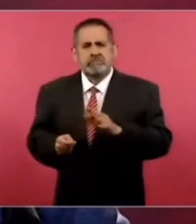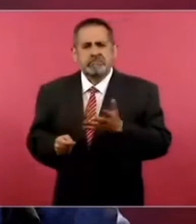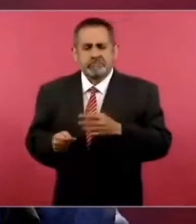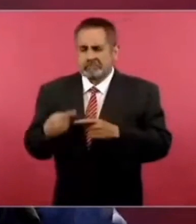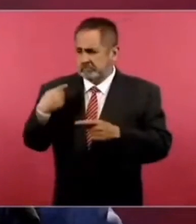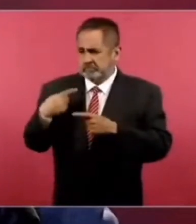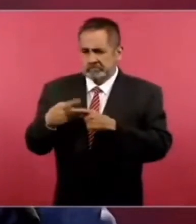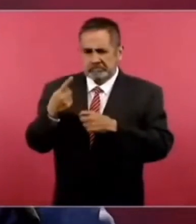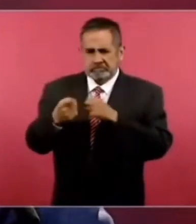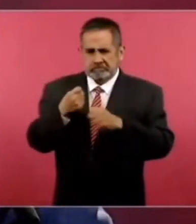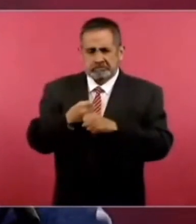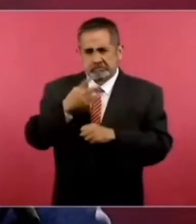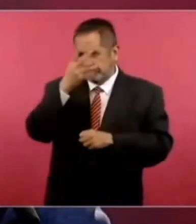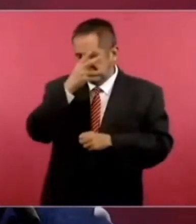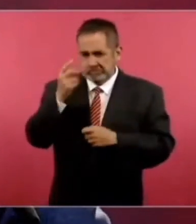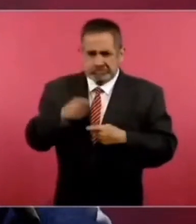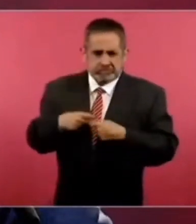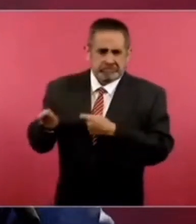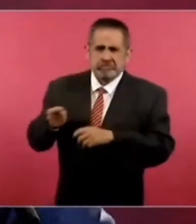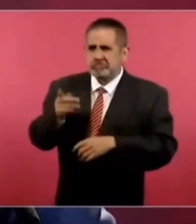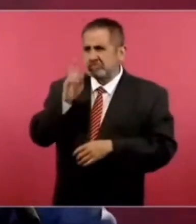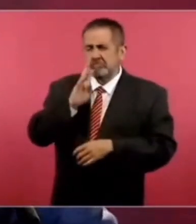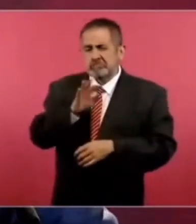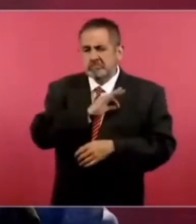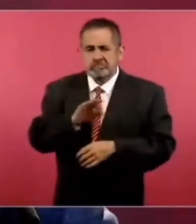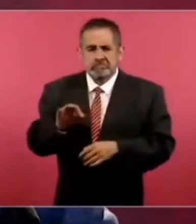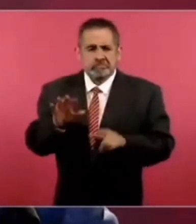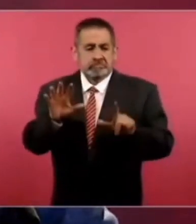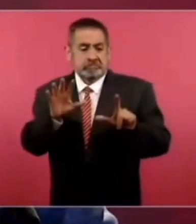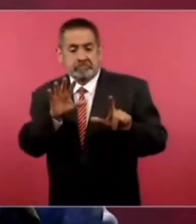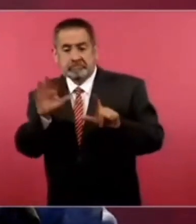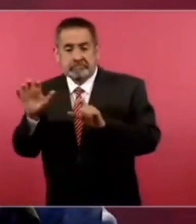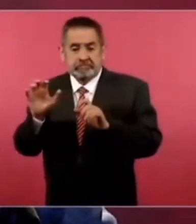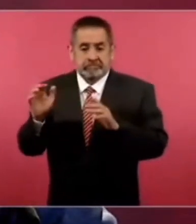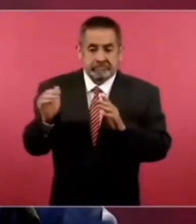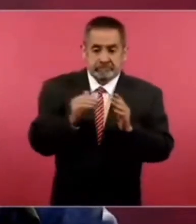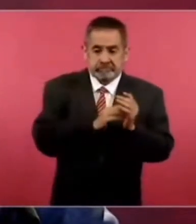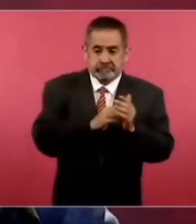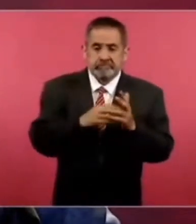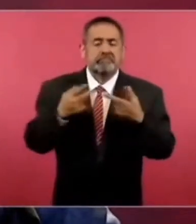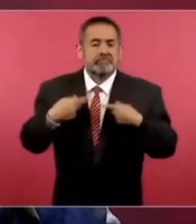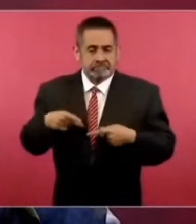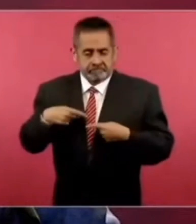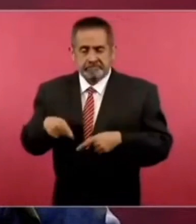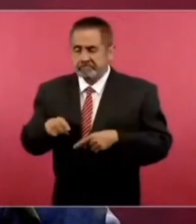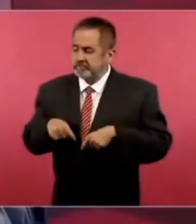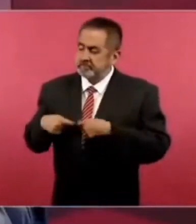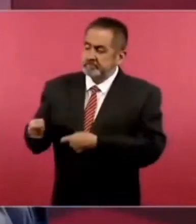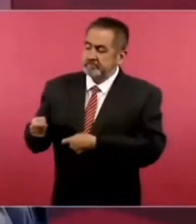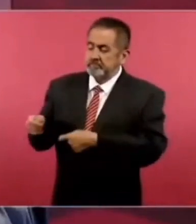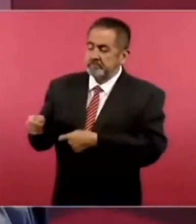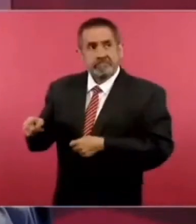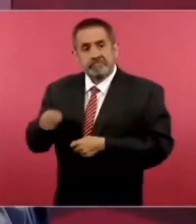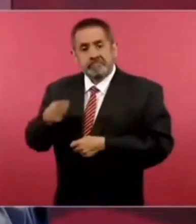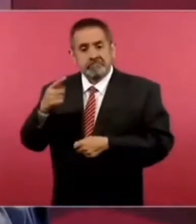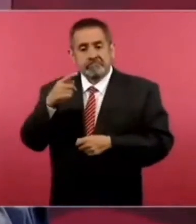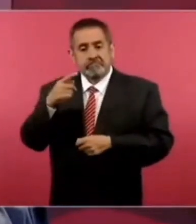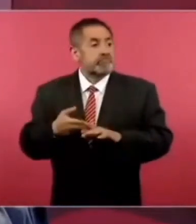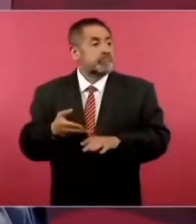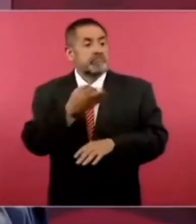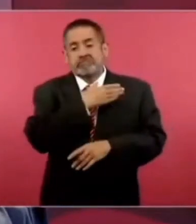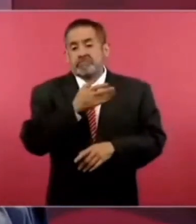en este año a cerca de 700,000 personas. Eso